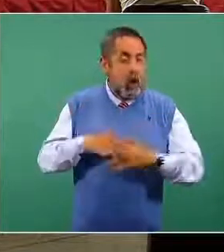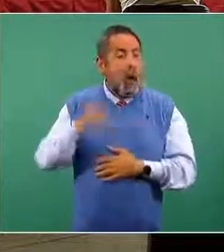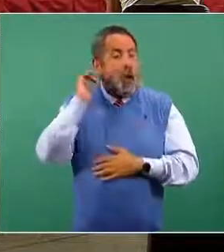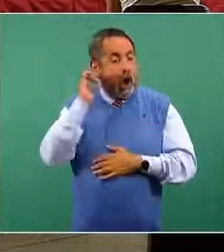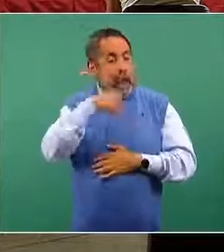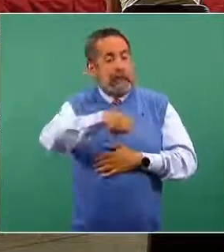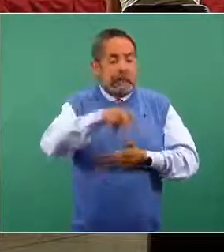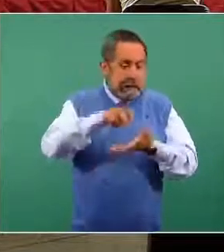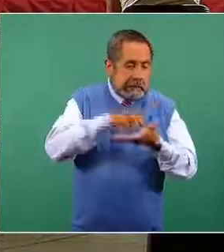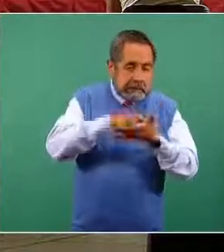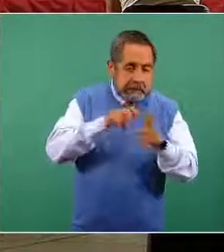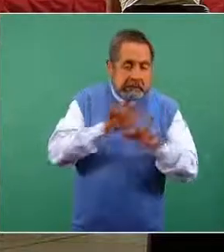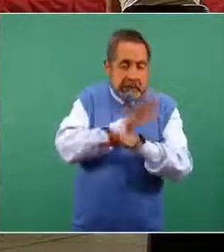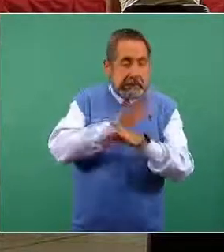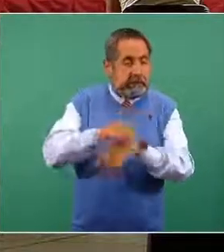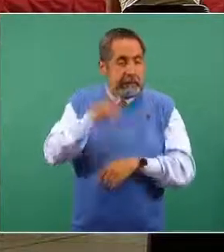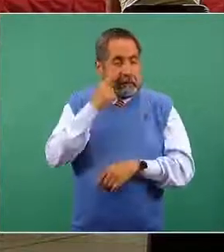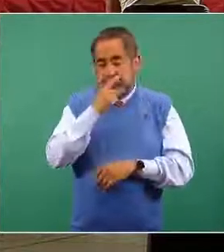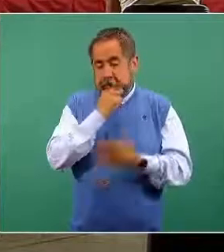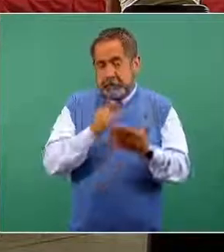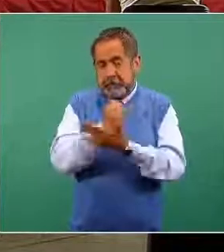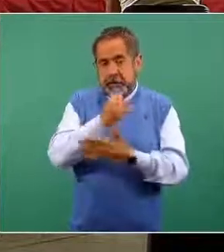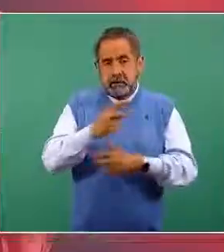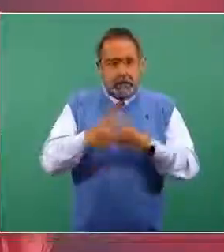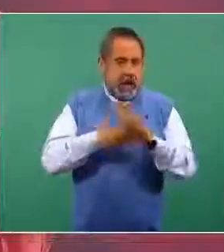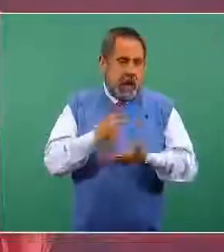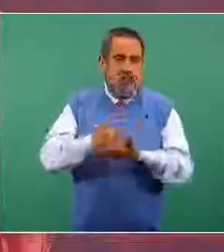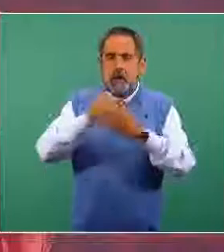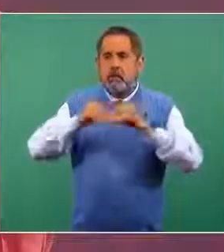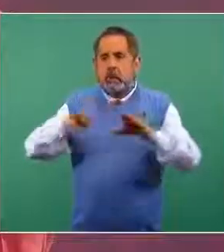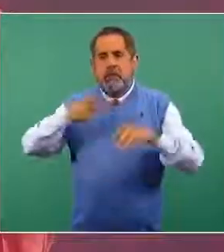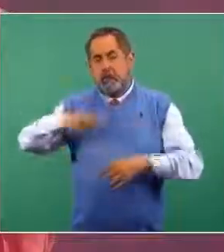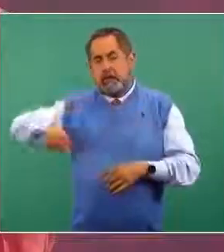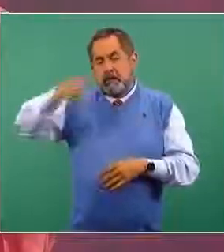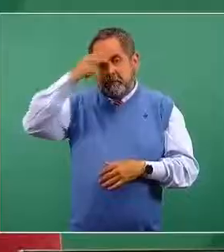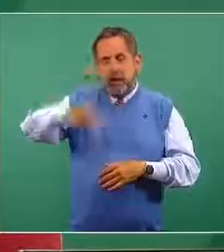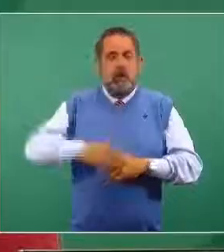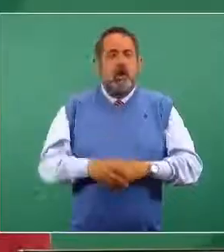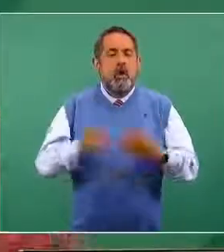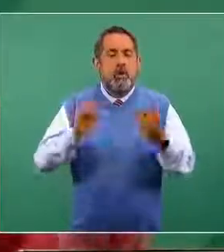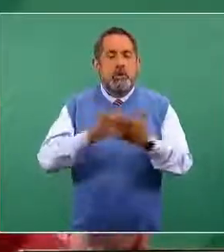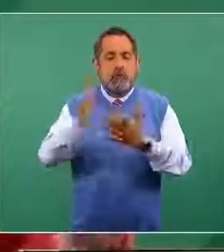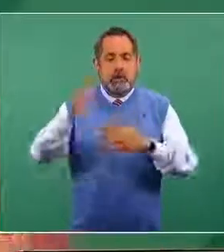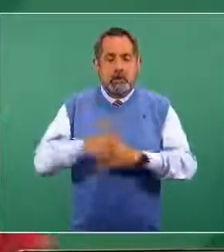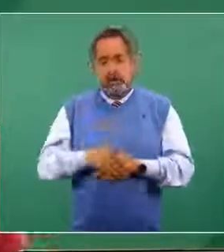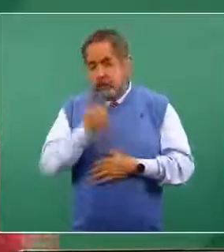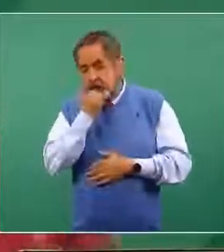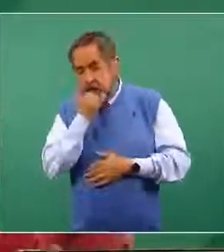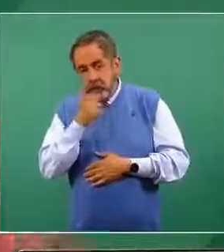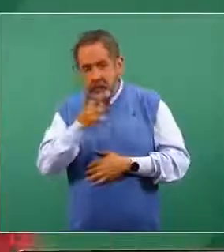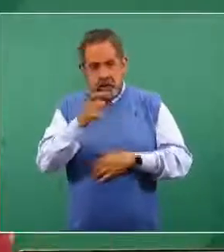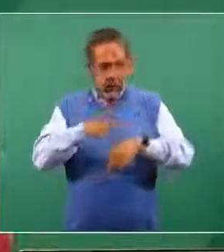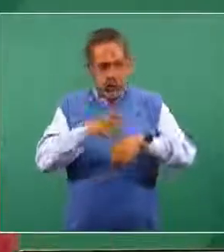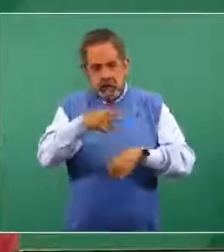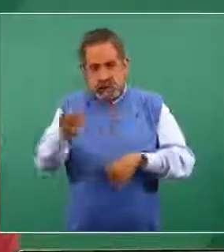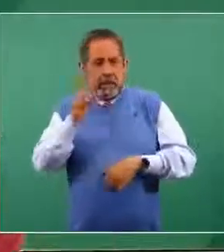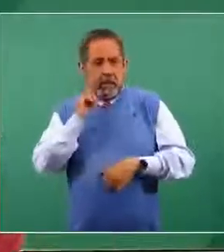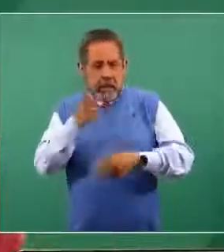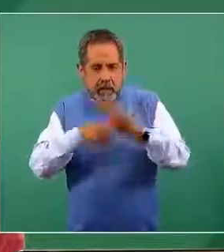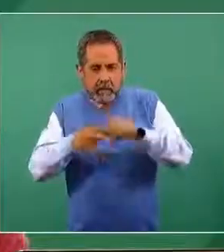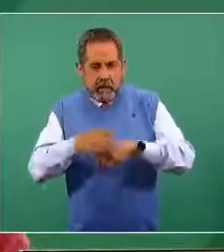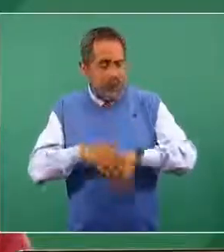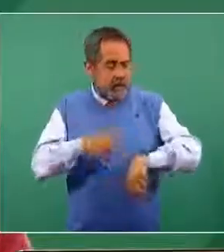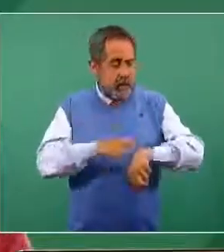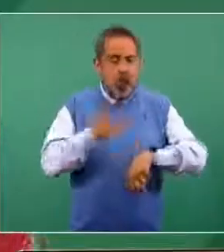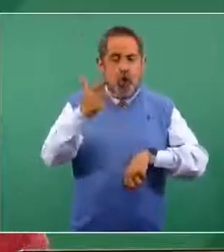Ojalá, o si es que deciden hacerlo, pues le ayudarán mucho al pueblo de México. Muchas gracias, perdón que ya no me dio tiempo, pero la invitamos mañana.